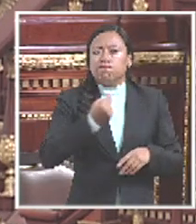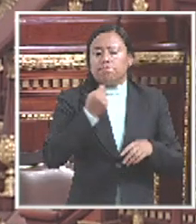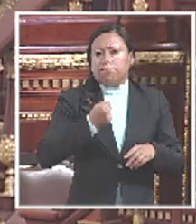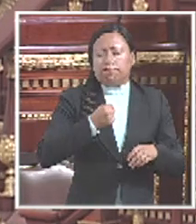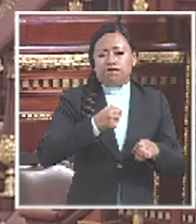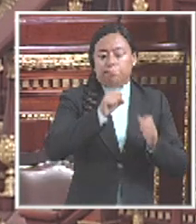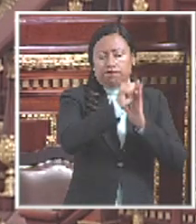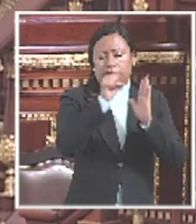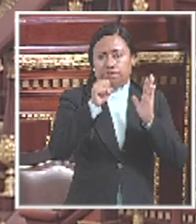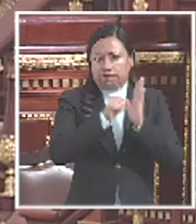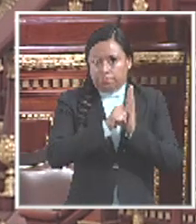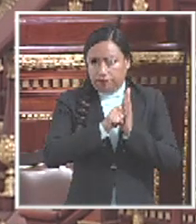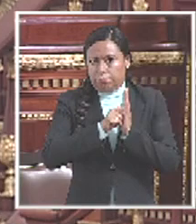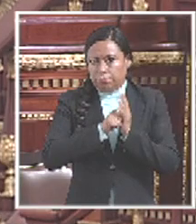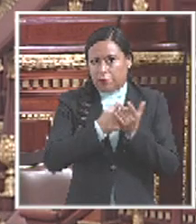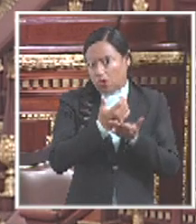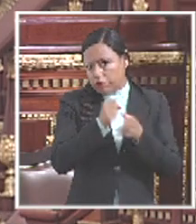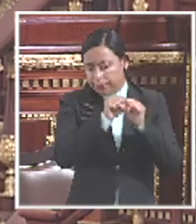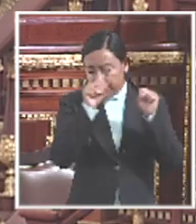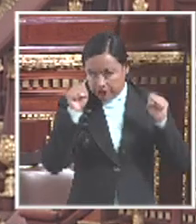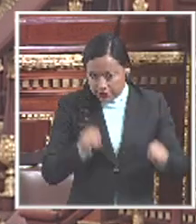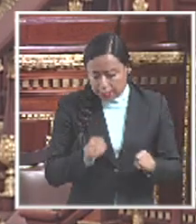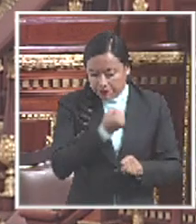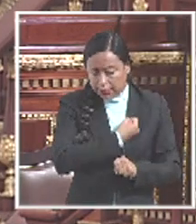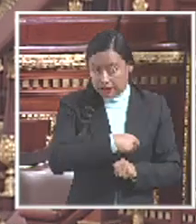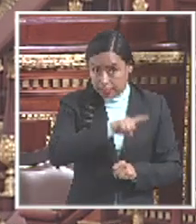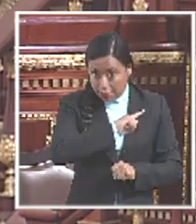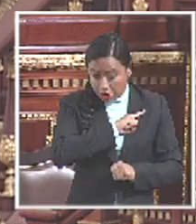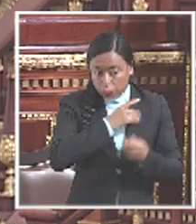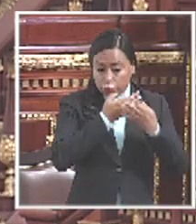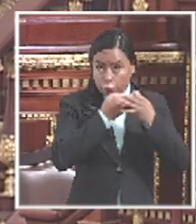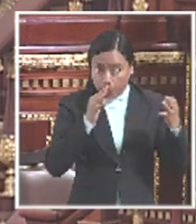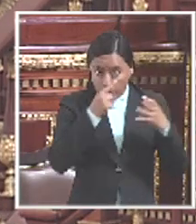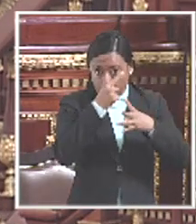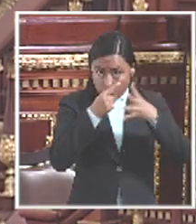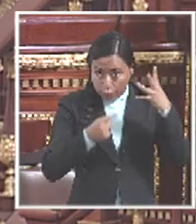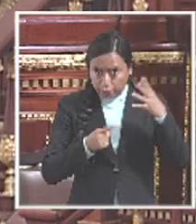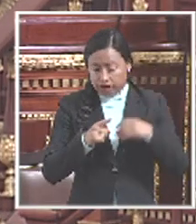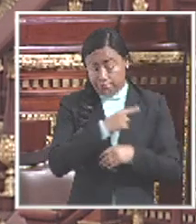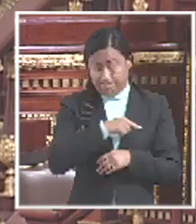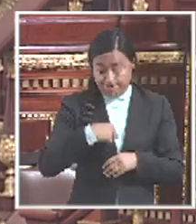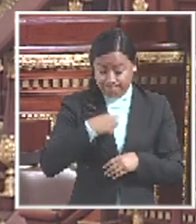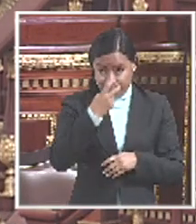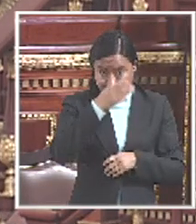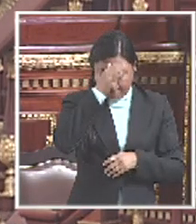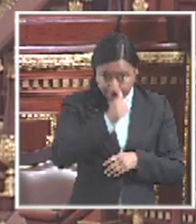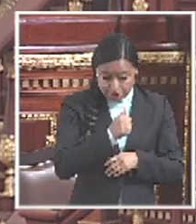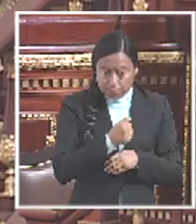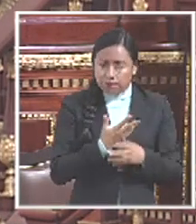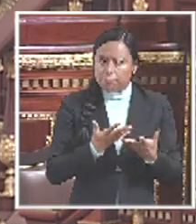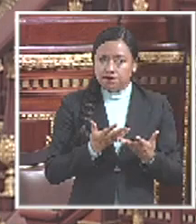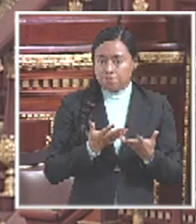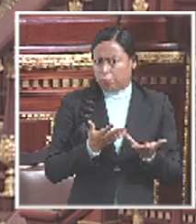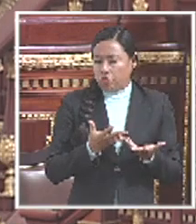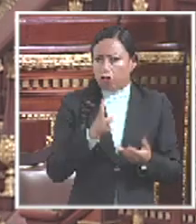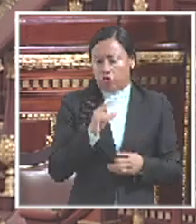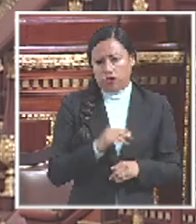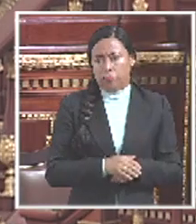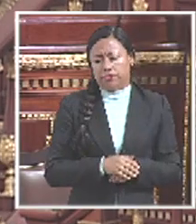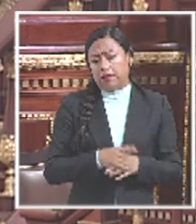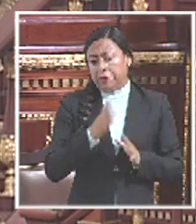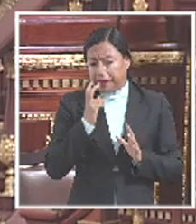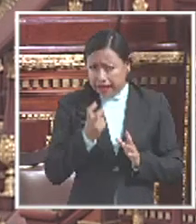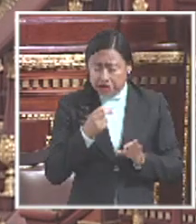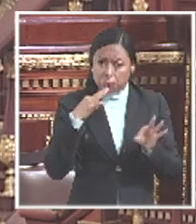sistemas de salud pública. No estamos de acuerdo en este tema particular. Si este es el camino correcto o